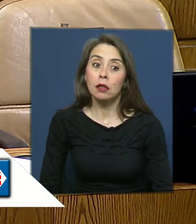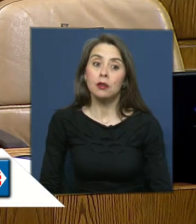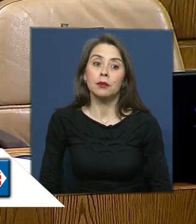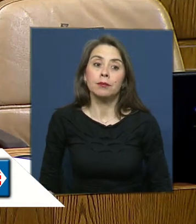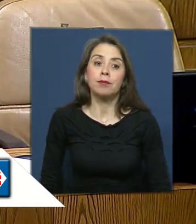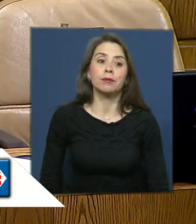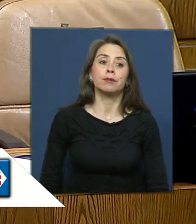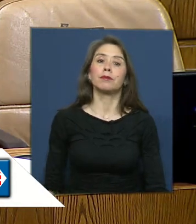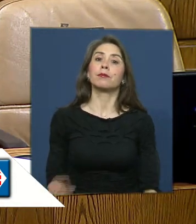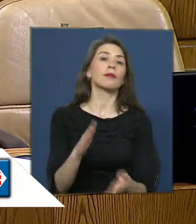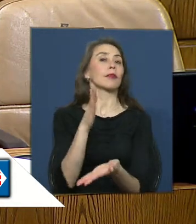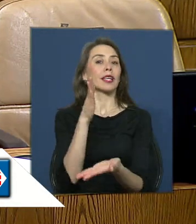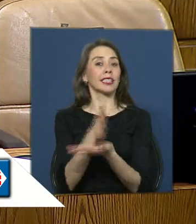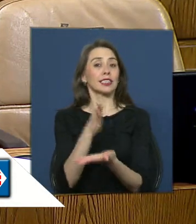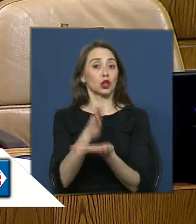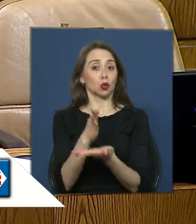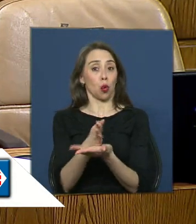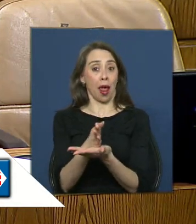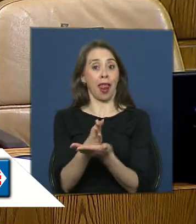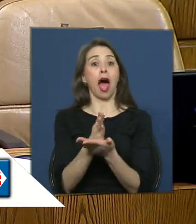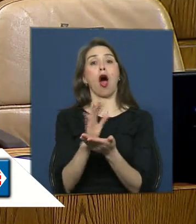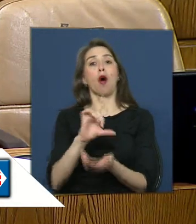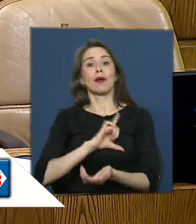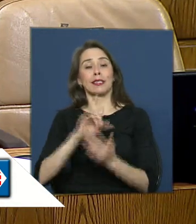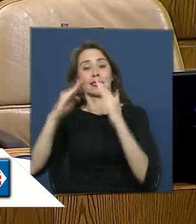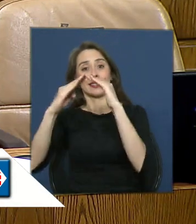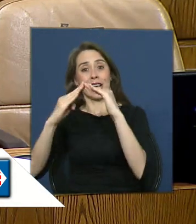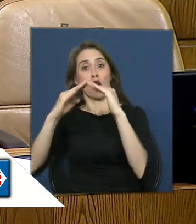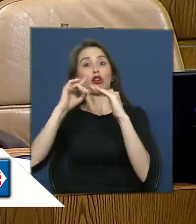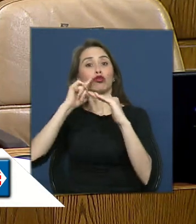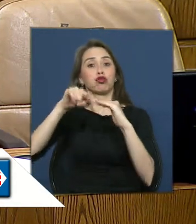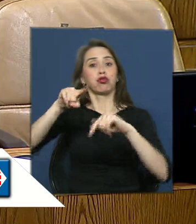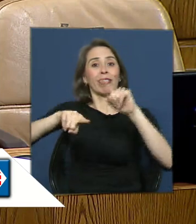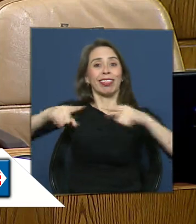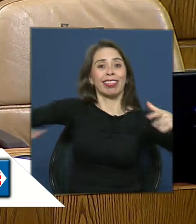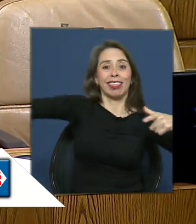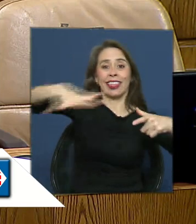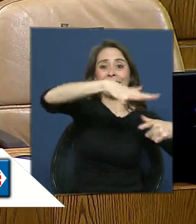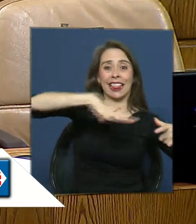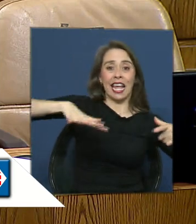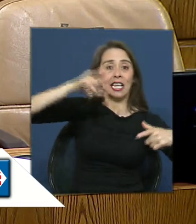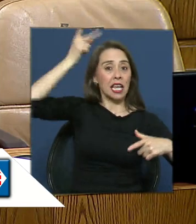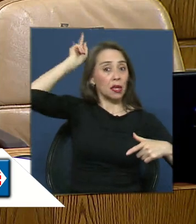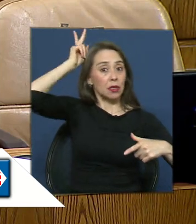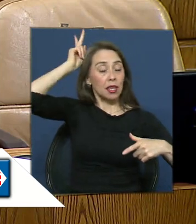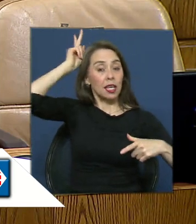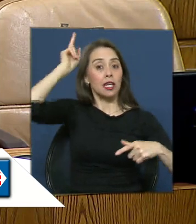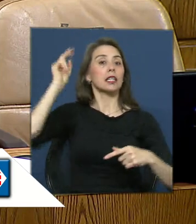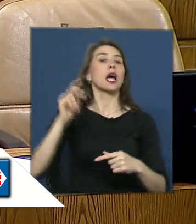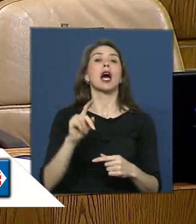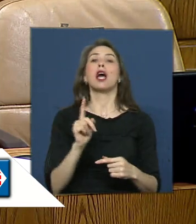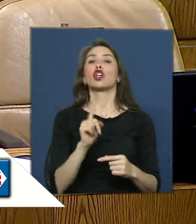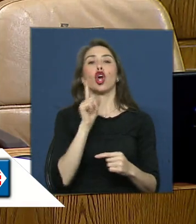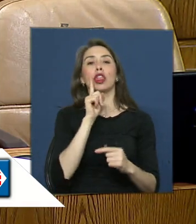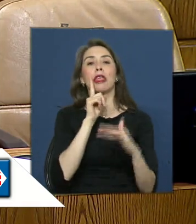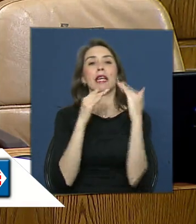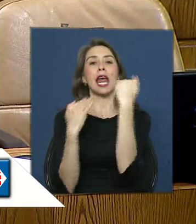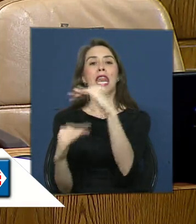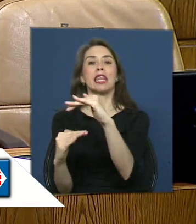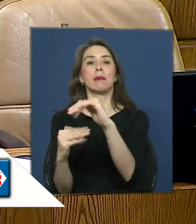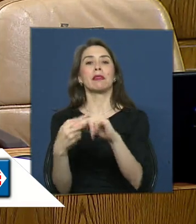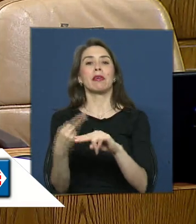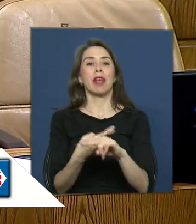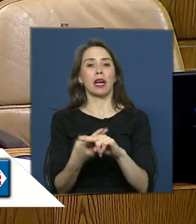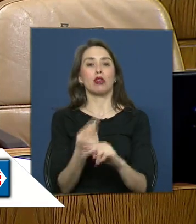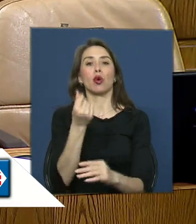a los establecimientos educacionales emplazados en terrenos indígenas de las limitaciones al arriendo como valor de la renta o